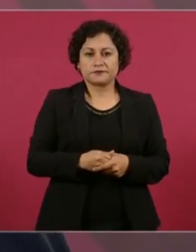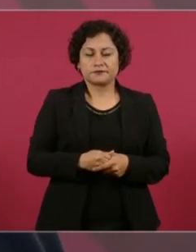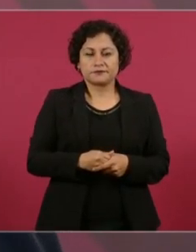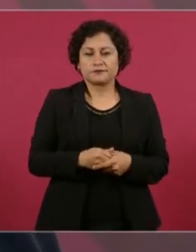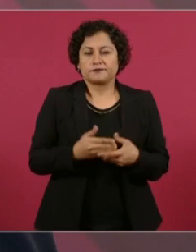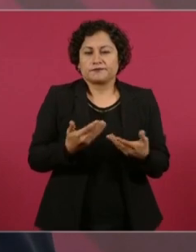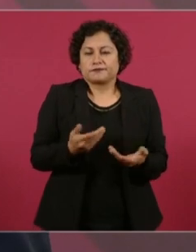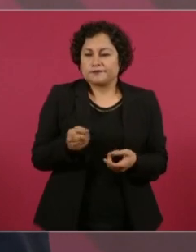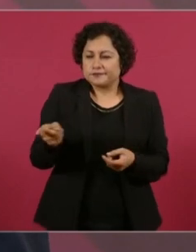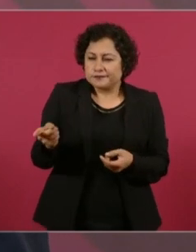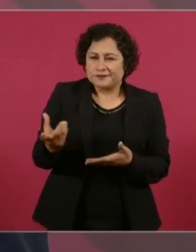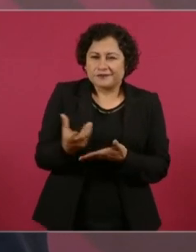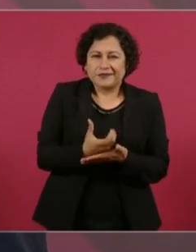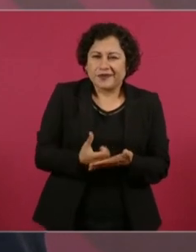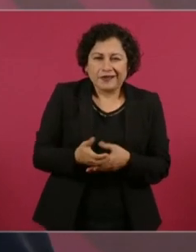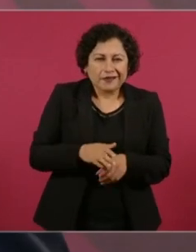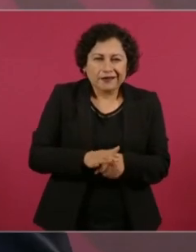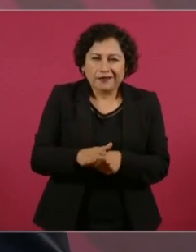ganan con eso.